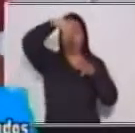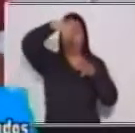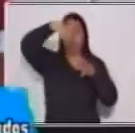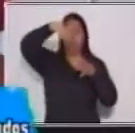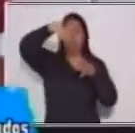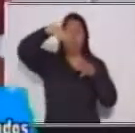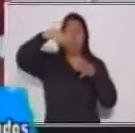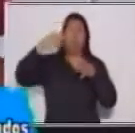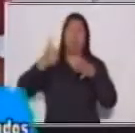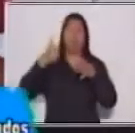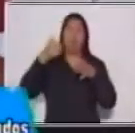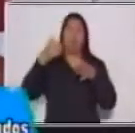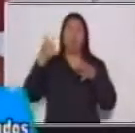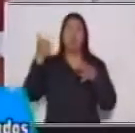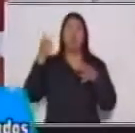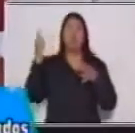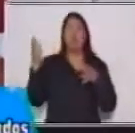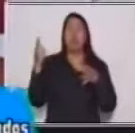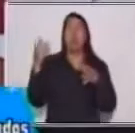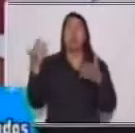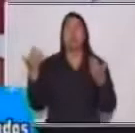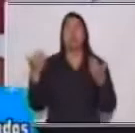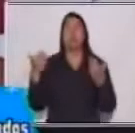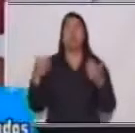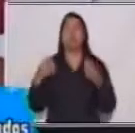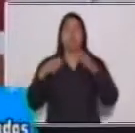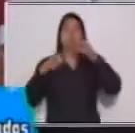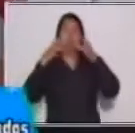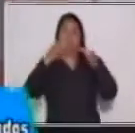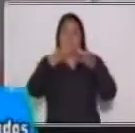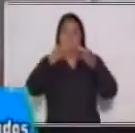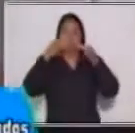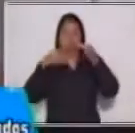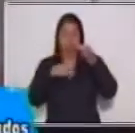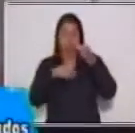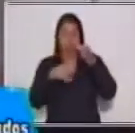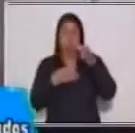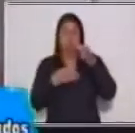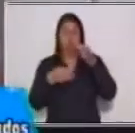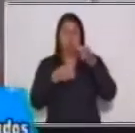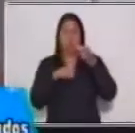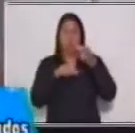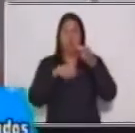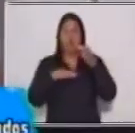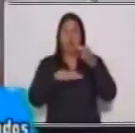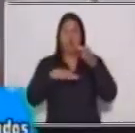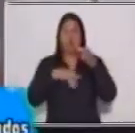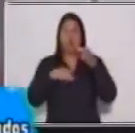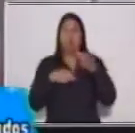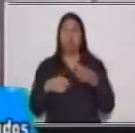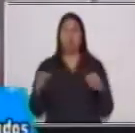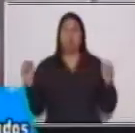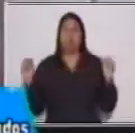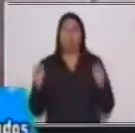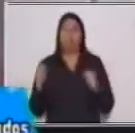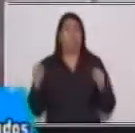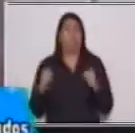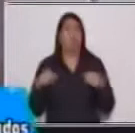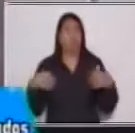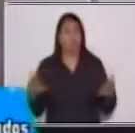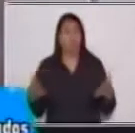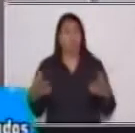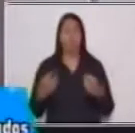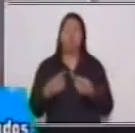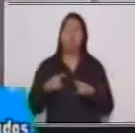Polo Norte, Polo Sur, etcétera, también tenemos temperaturas tropicales, como por ejemplo en